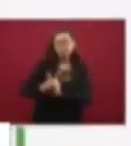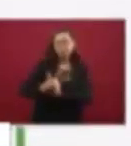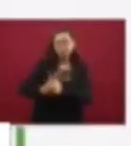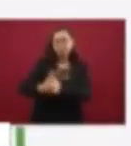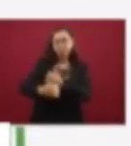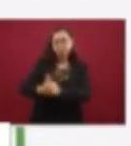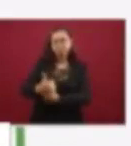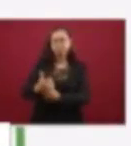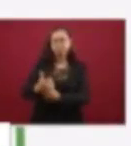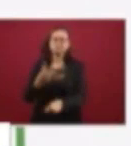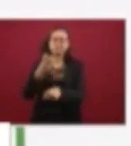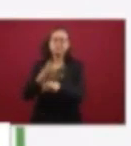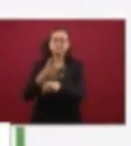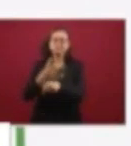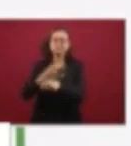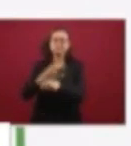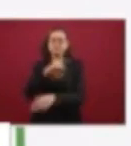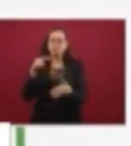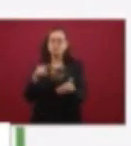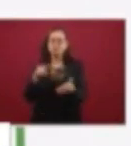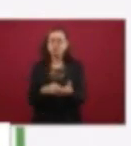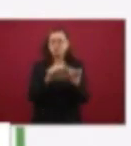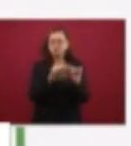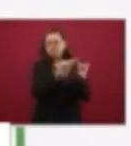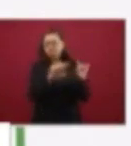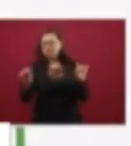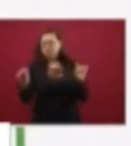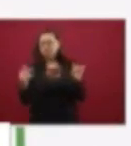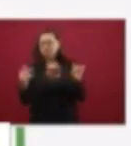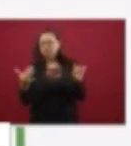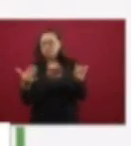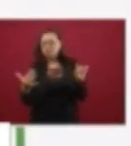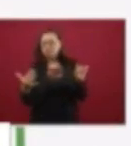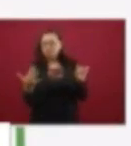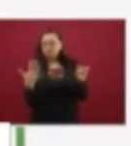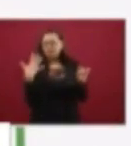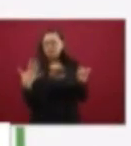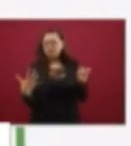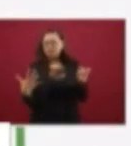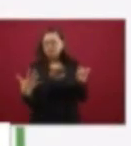recientes. Y si dicen por ahí que había un gran huachicoleo, pues que lo quiten, pero